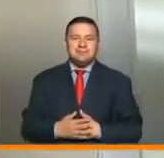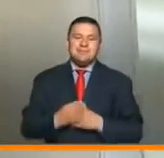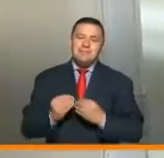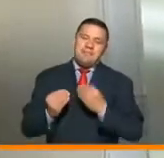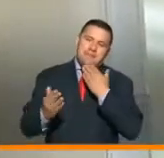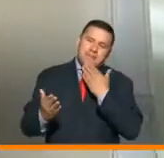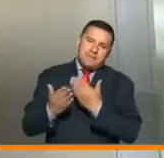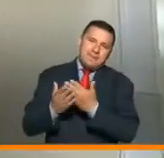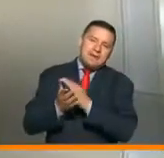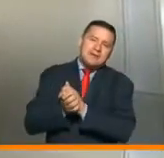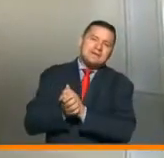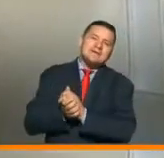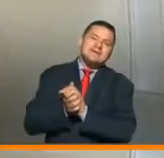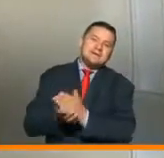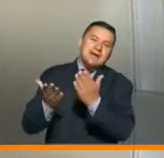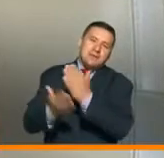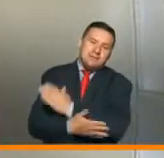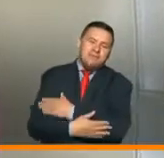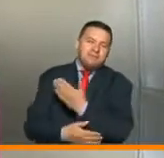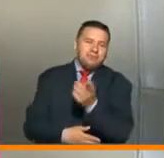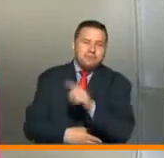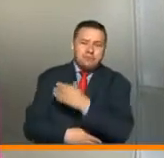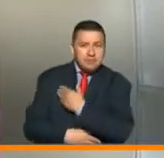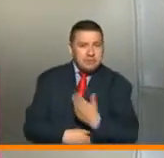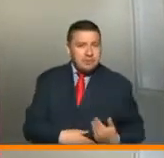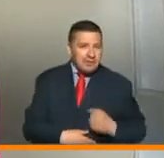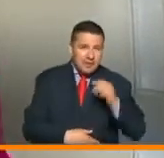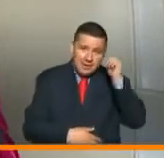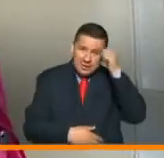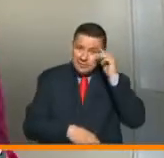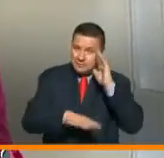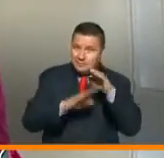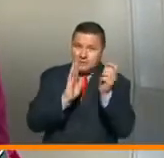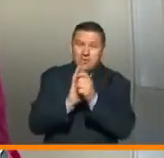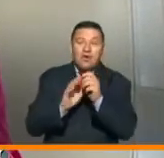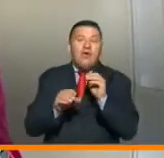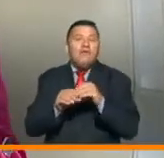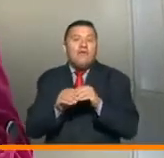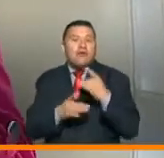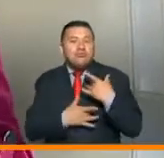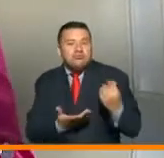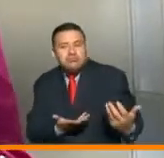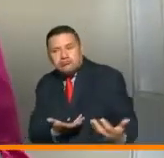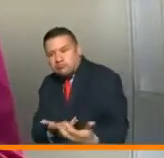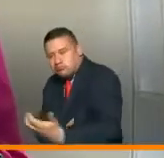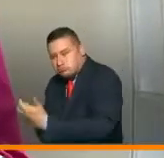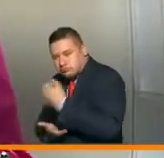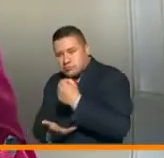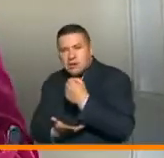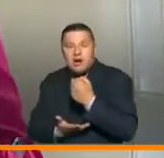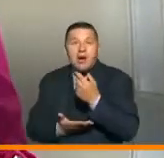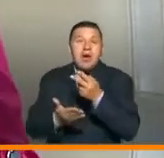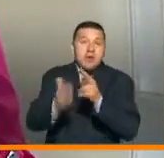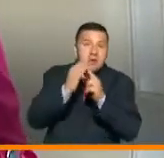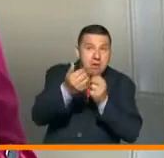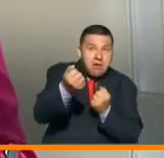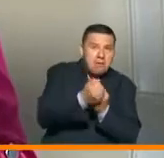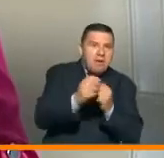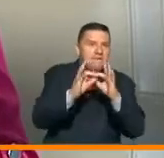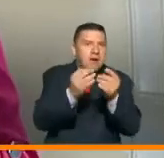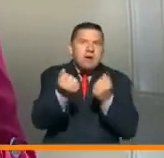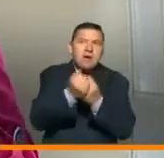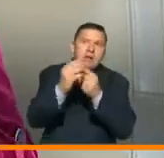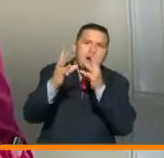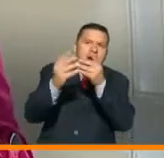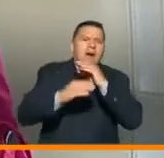Muchas gracias, un saludo. Y igualmente, presidente, recordar lo siguiente: Fondo Solidario y Alivios de ICETEX apoyaron a la familia